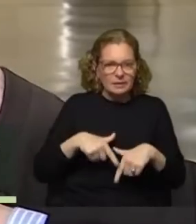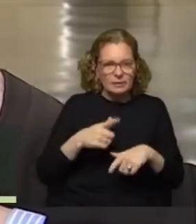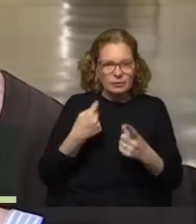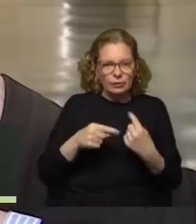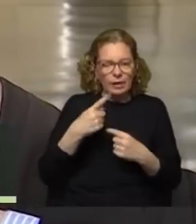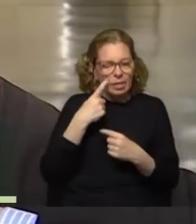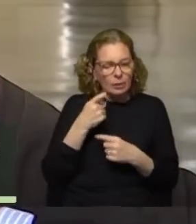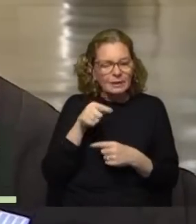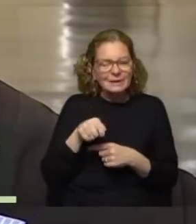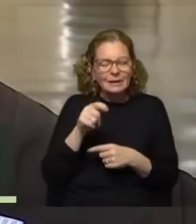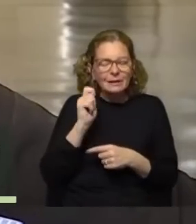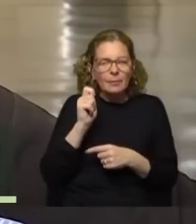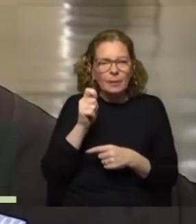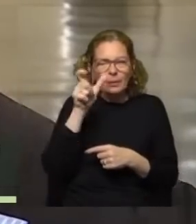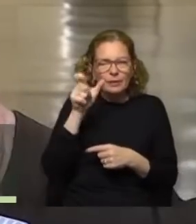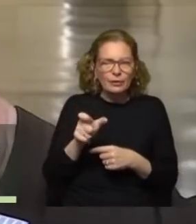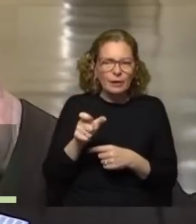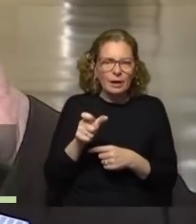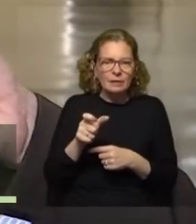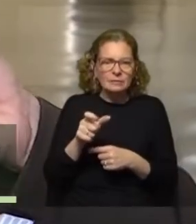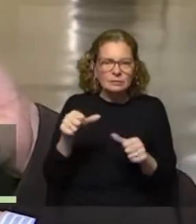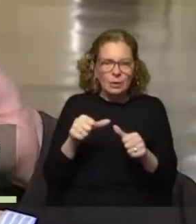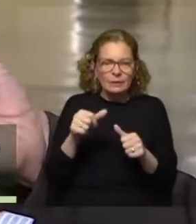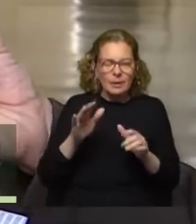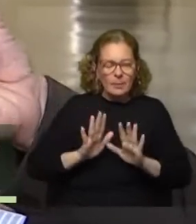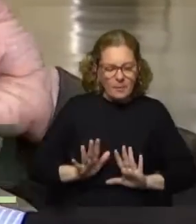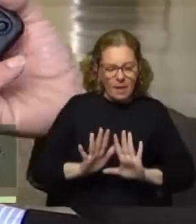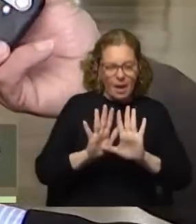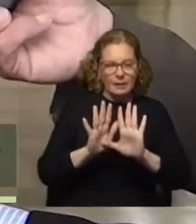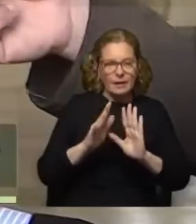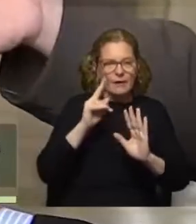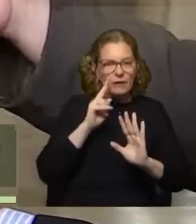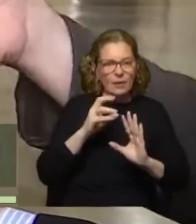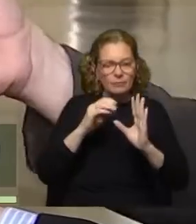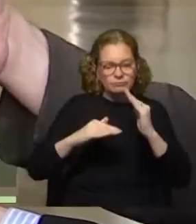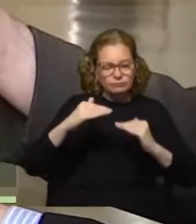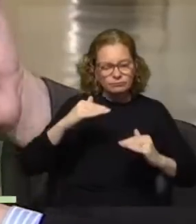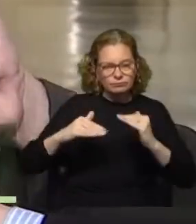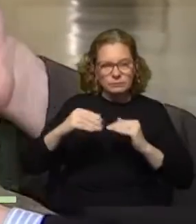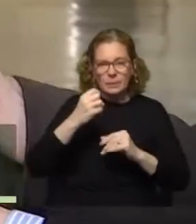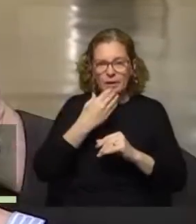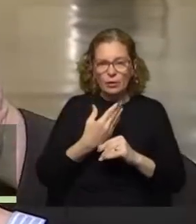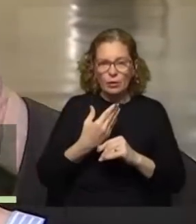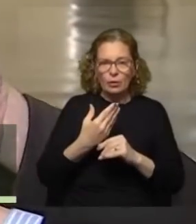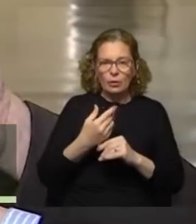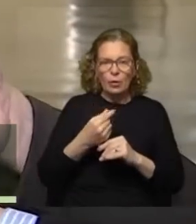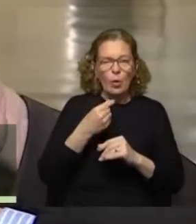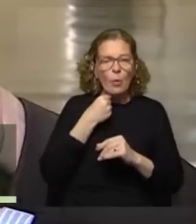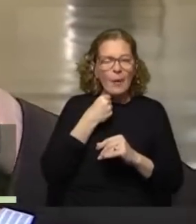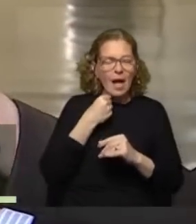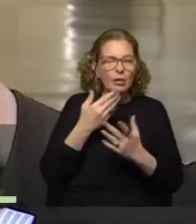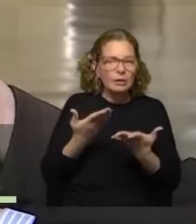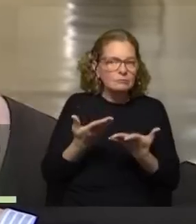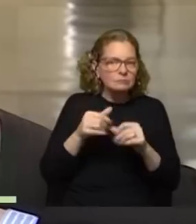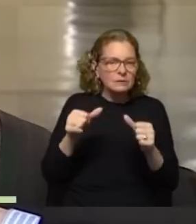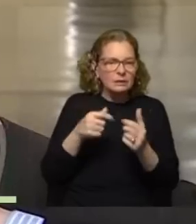identificar qué es lo que hace la gente entonces la gente se prepare poderla evaluar mejor según las competencias de su ocupación y que